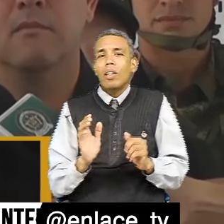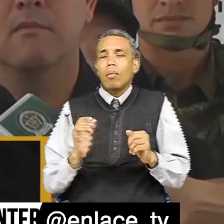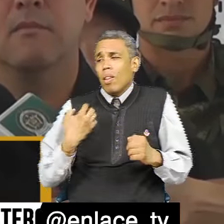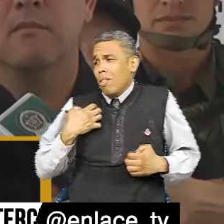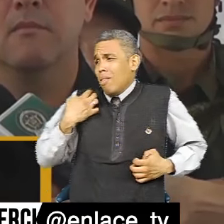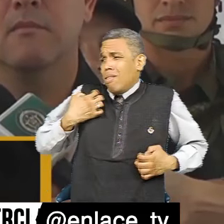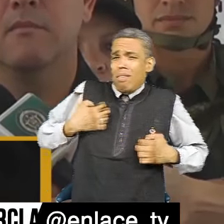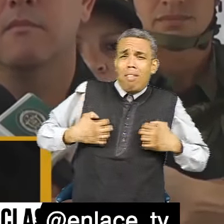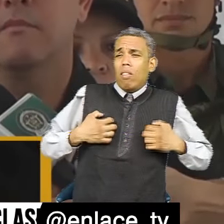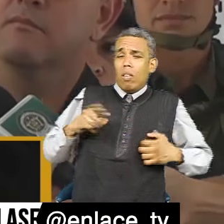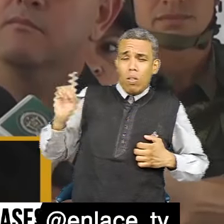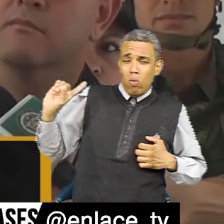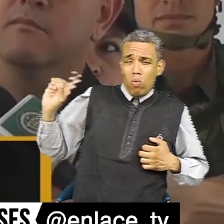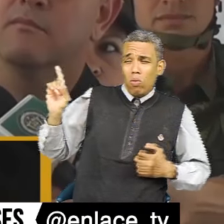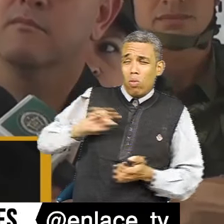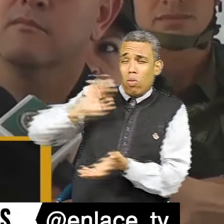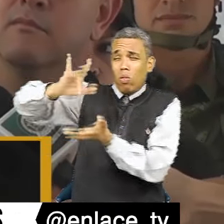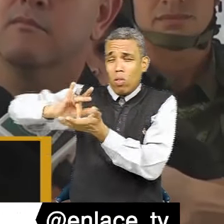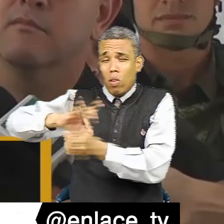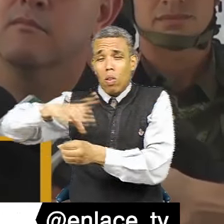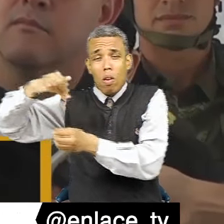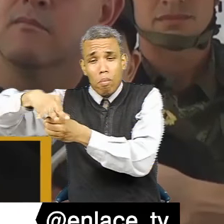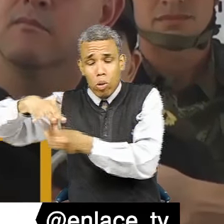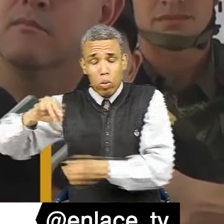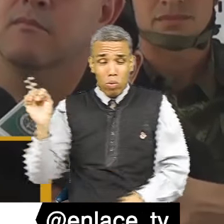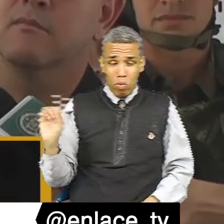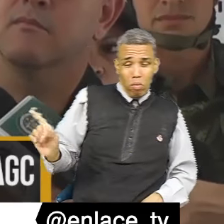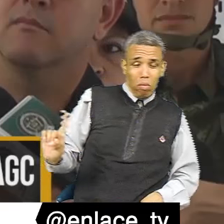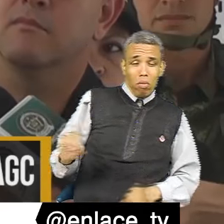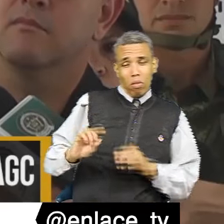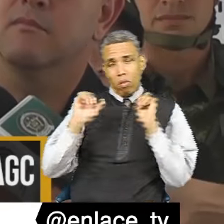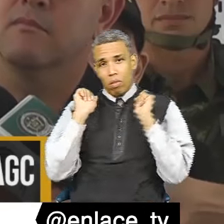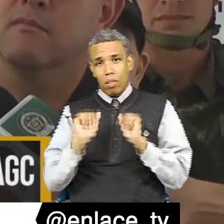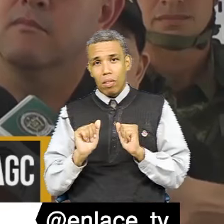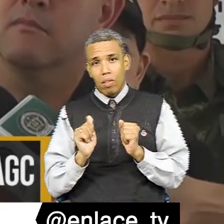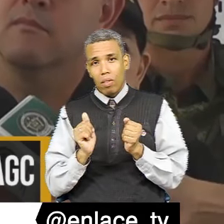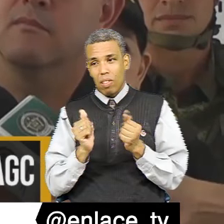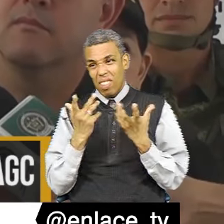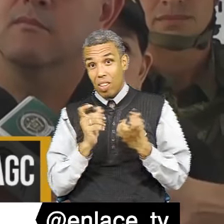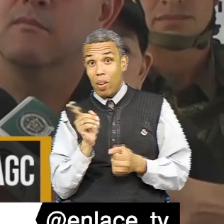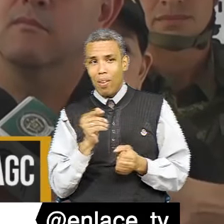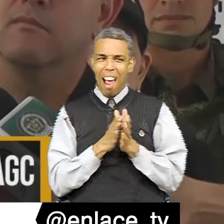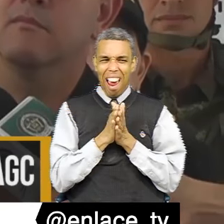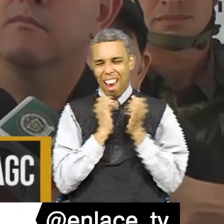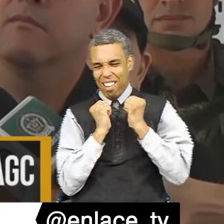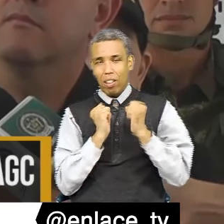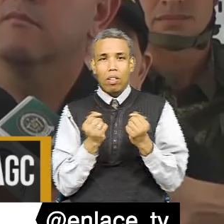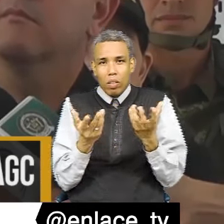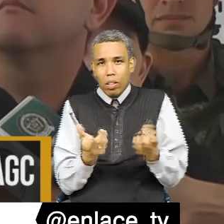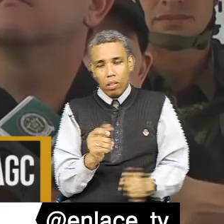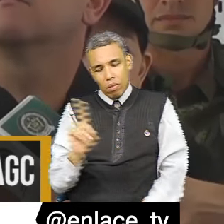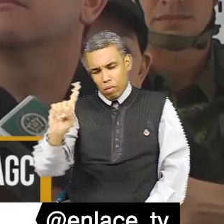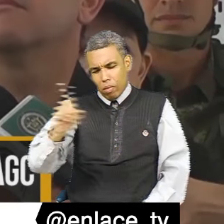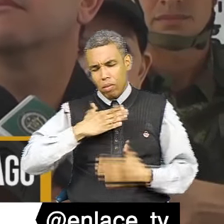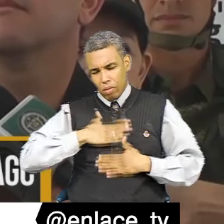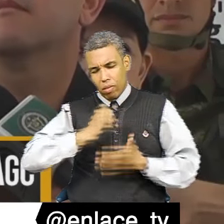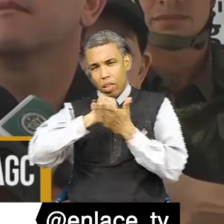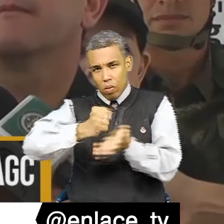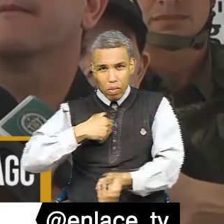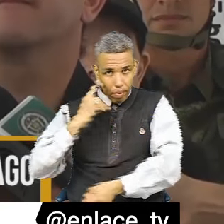es intimidar a la población civil. Hemos llevado a cabo algunas capturas, algunos miembros disidentes de estas antiguas